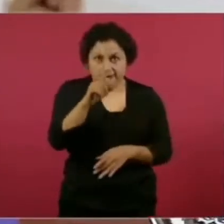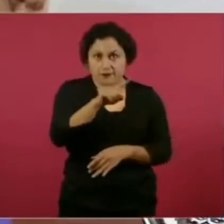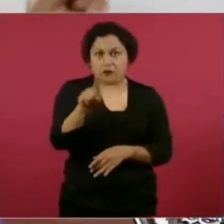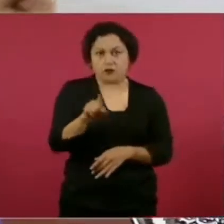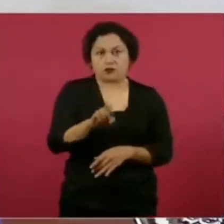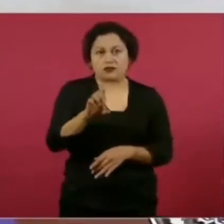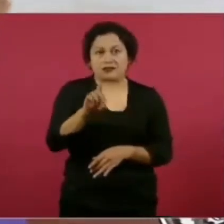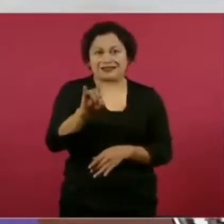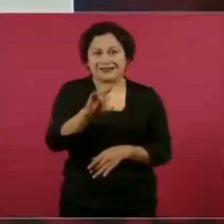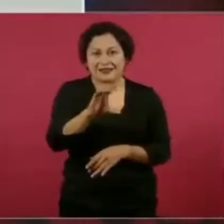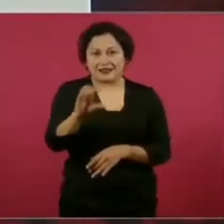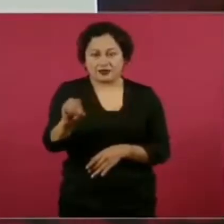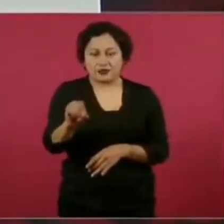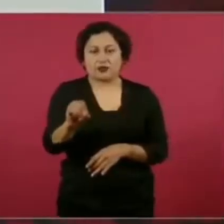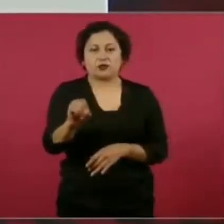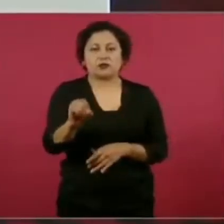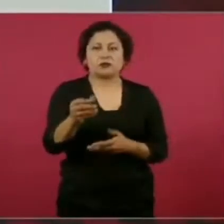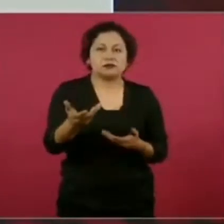del bipartidismo,